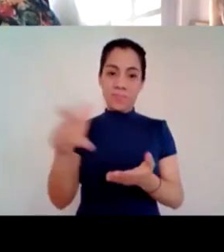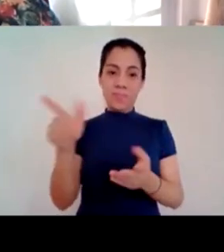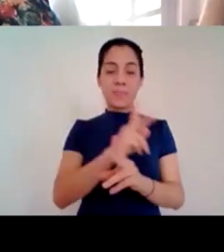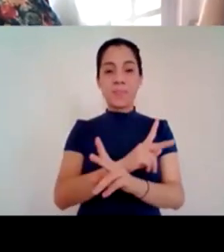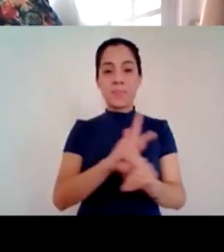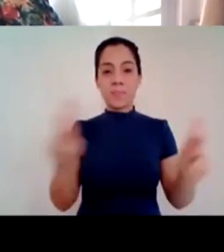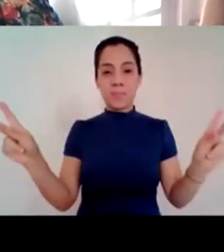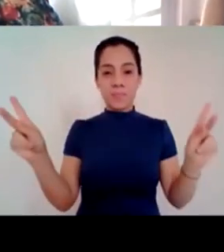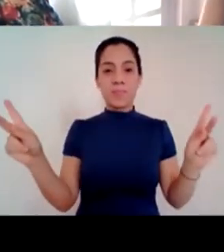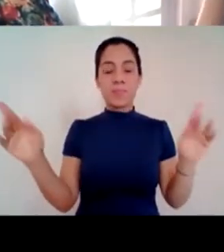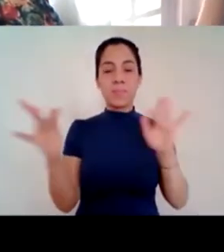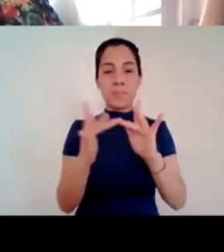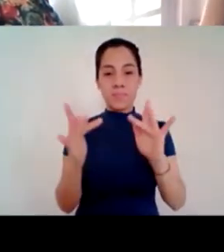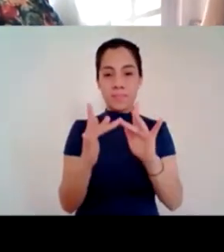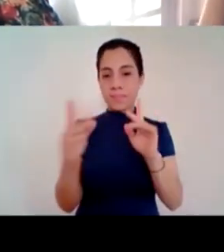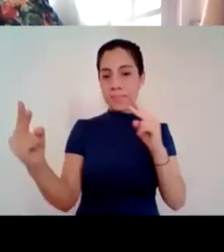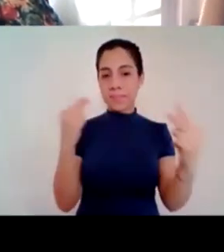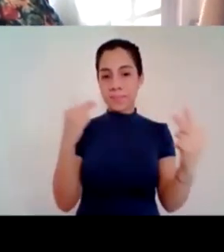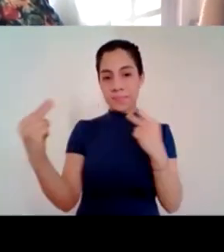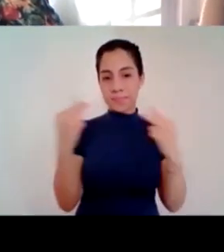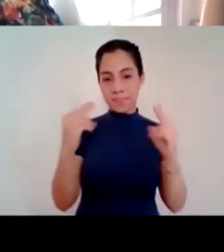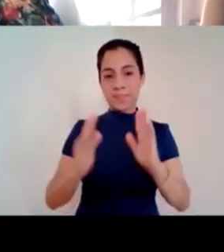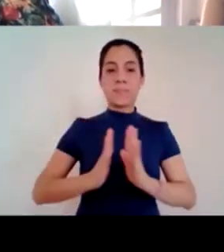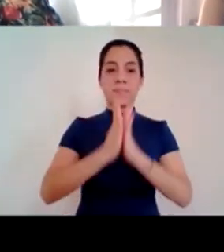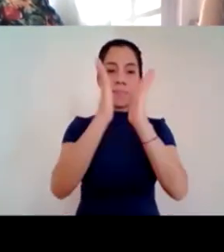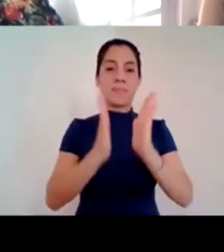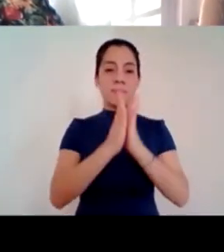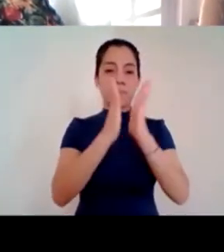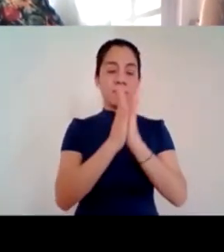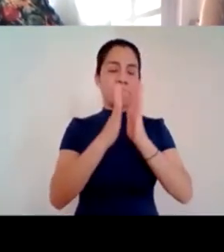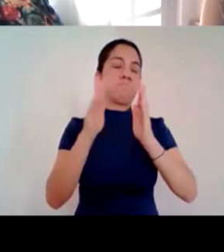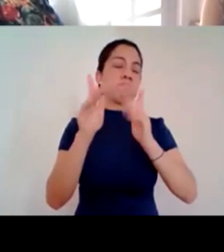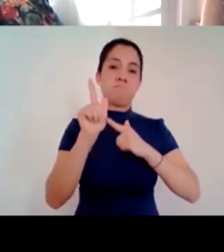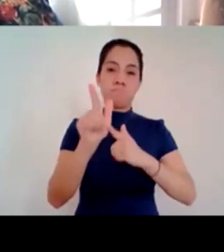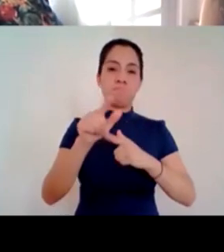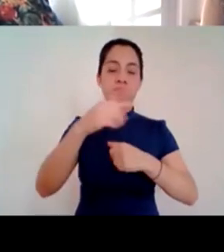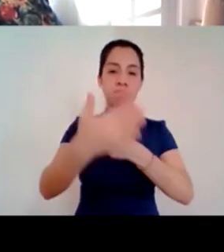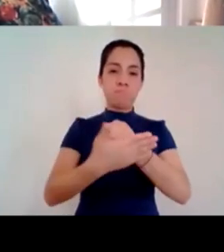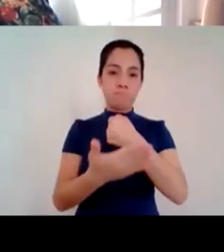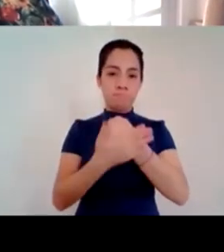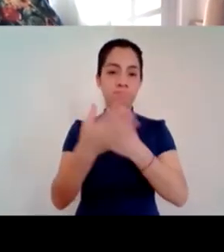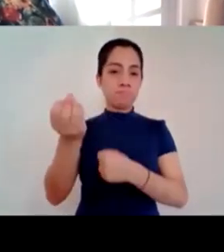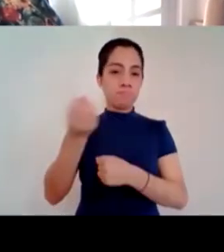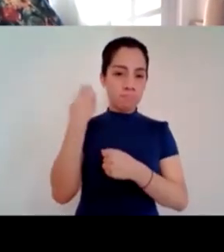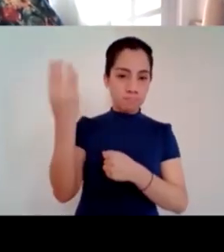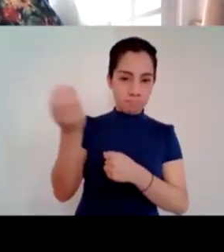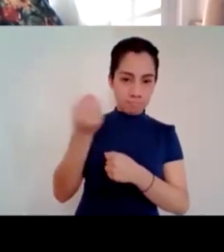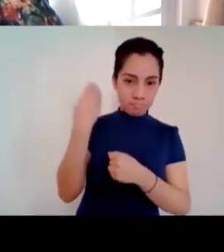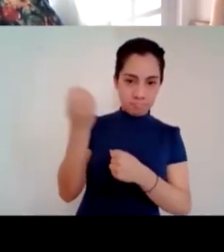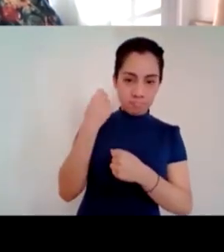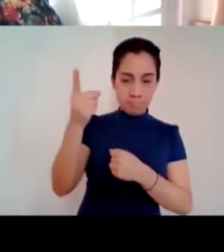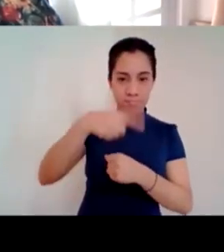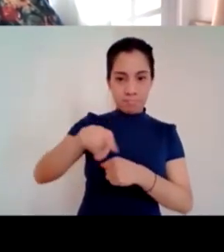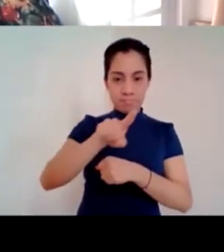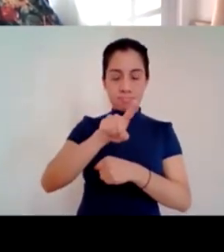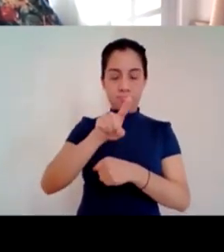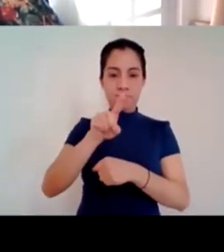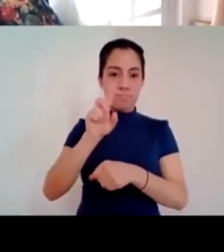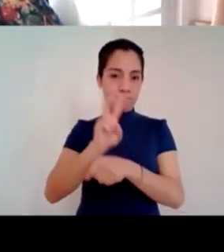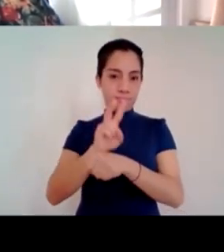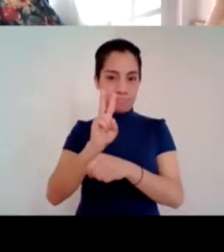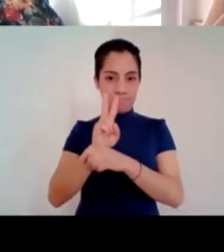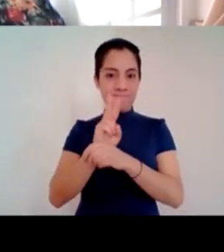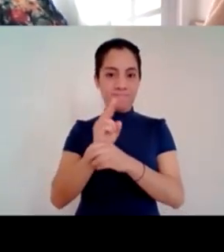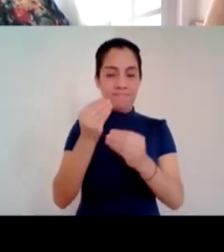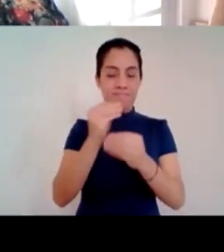conectarse por quedarse por participar sigan por favor todos los conversatorios que va a seguir habiendo estén pendientes y les mando mucho cariño y muchas